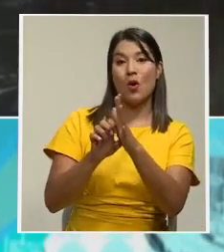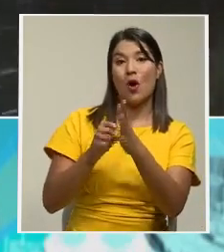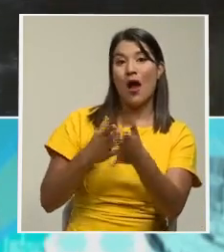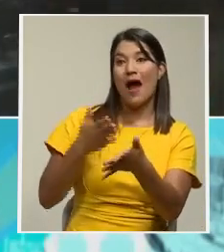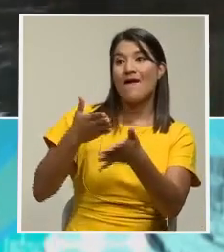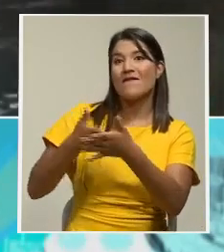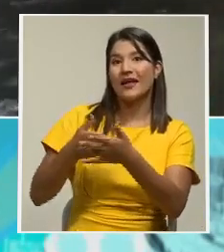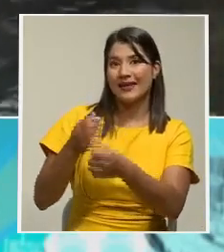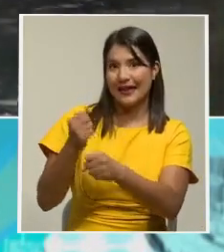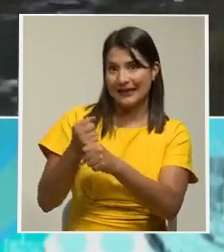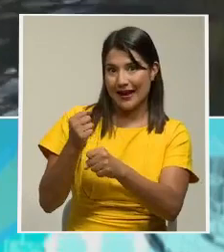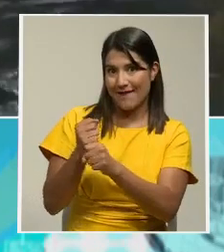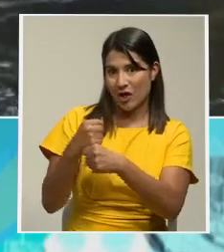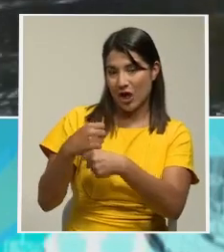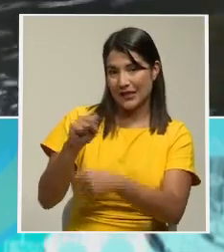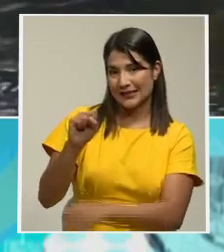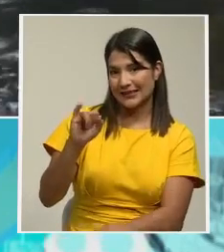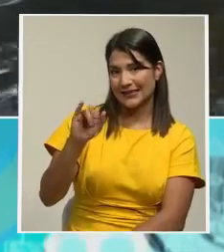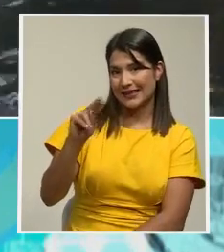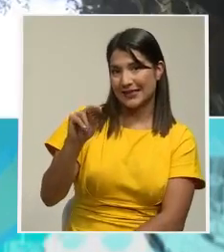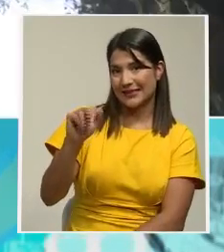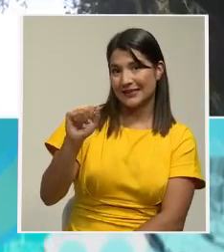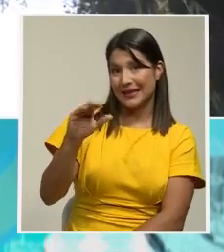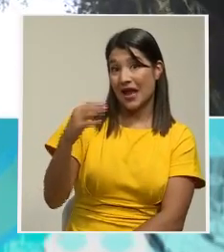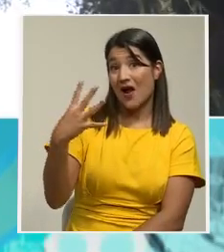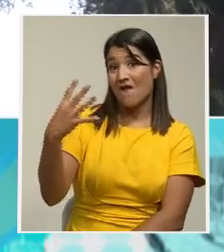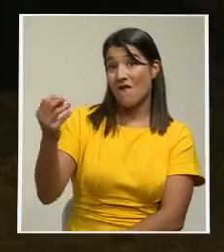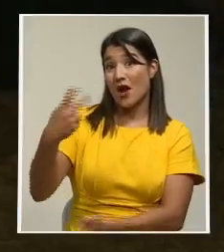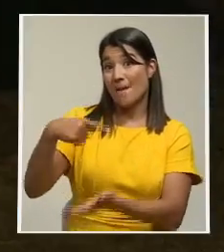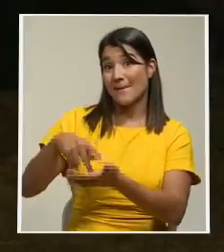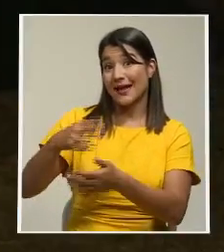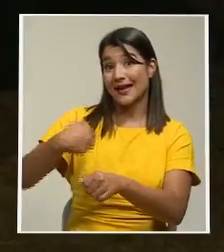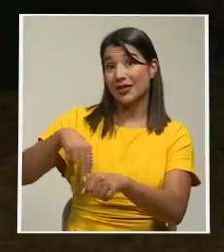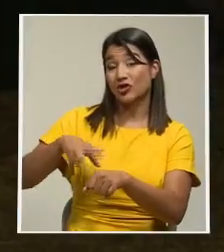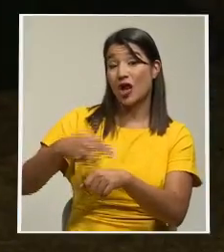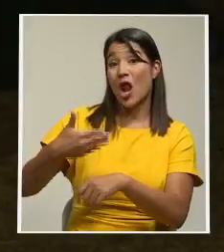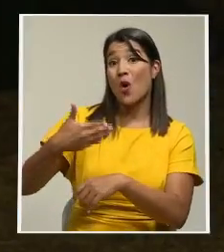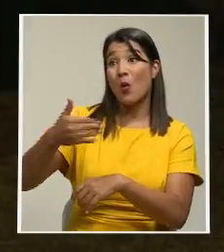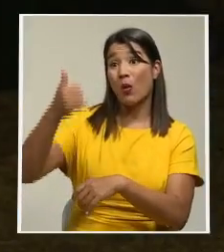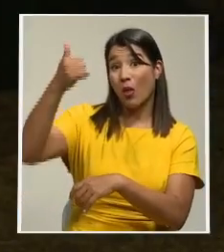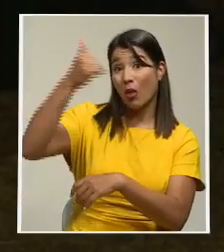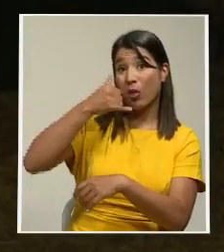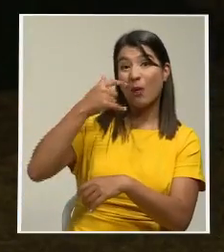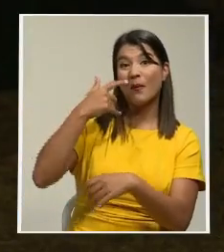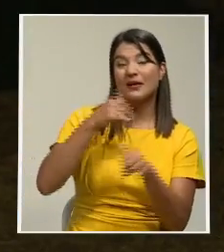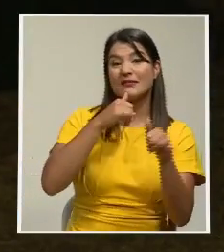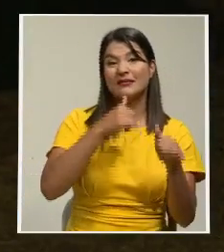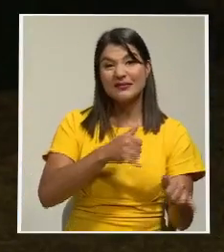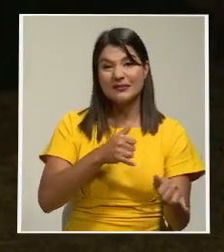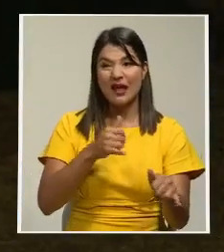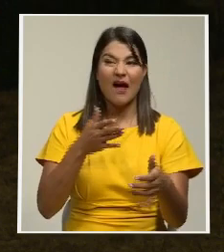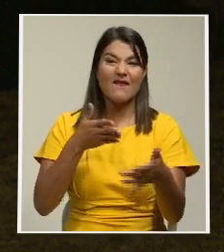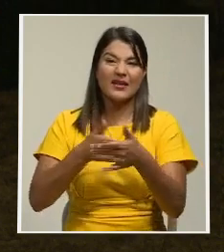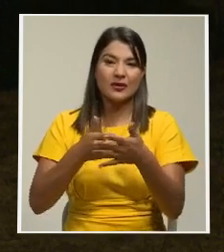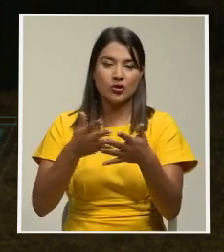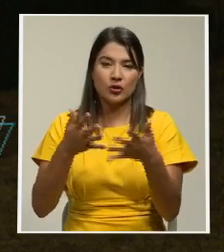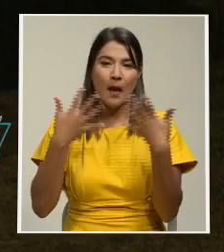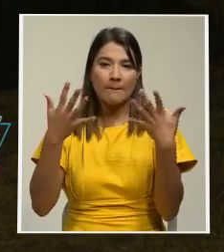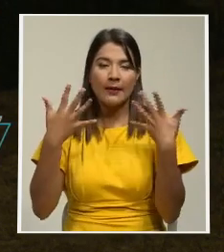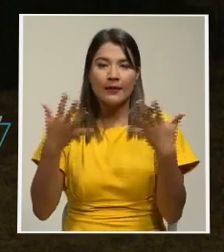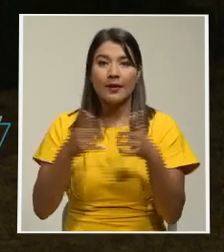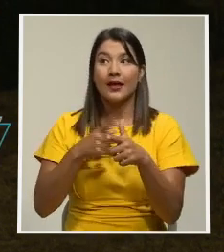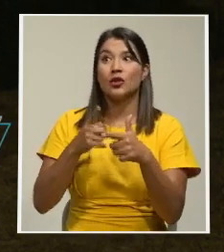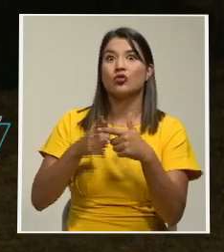que realizan fuera de los parques nacionales cuando reciben denuncias por algún posible delito ambiental que se esté cometiendo y que necesita el apoyo de